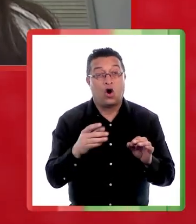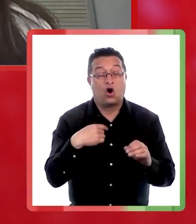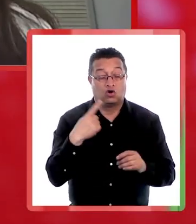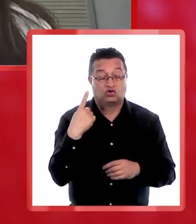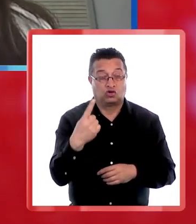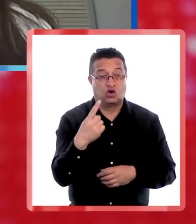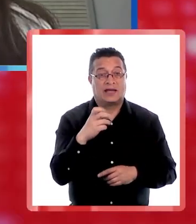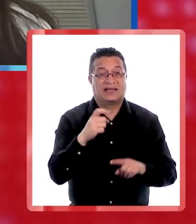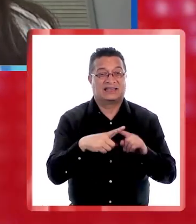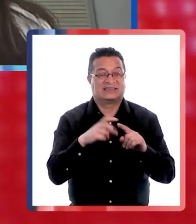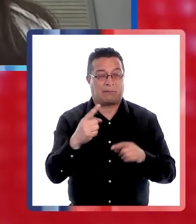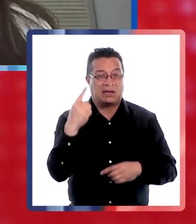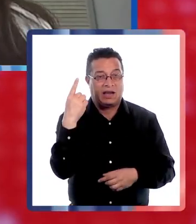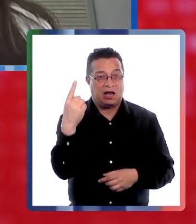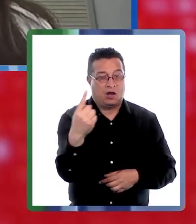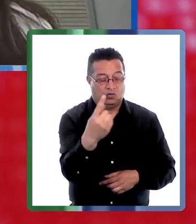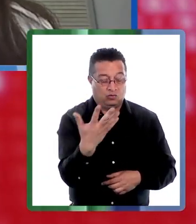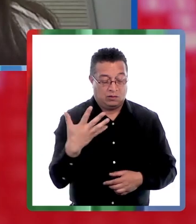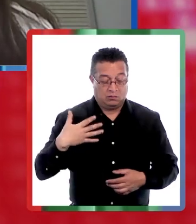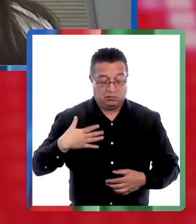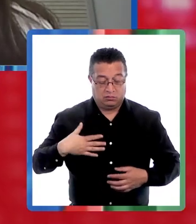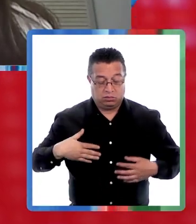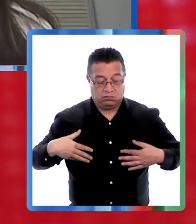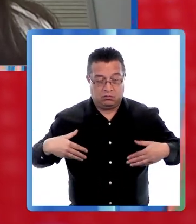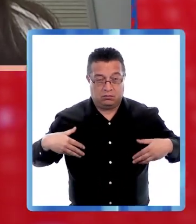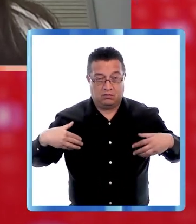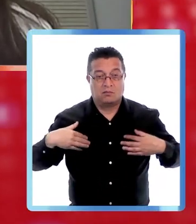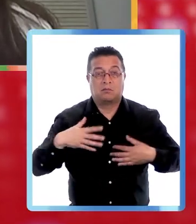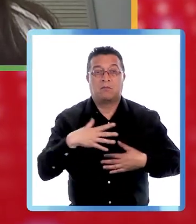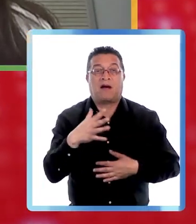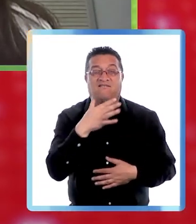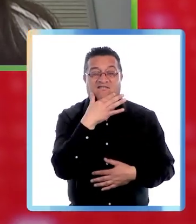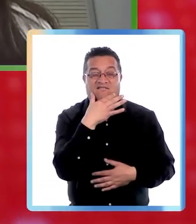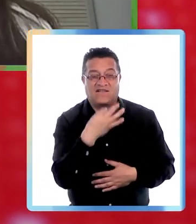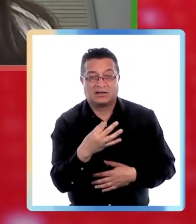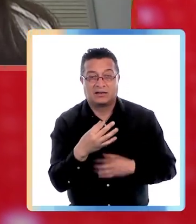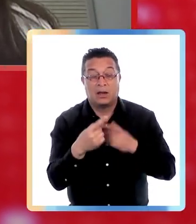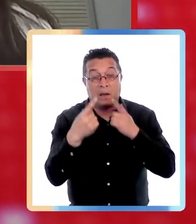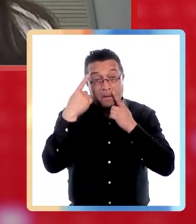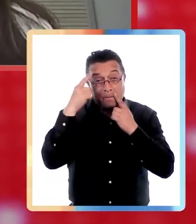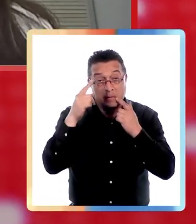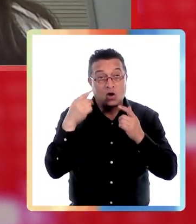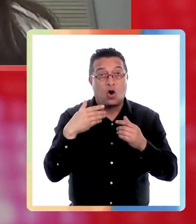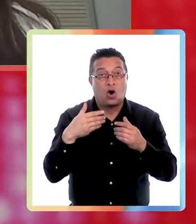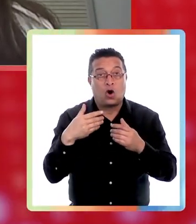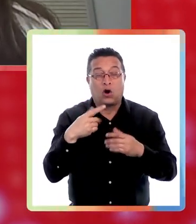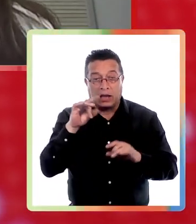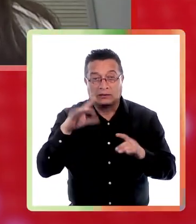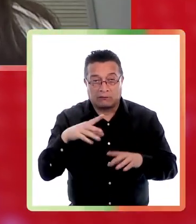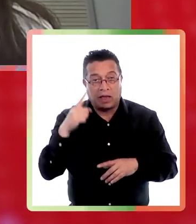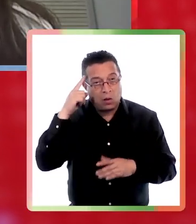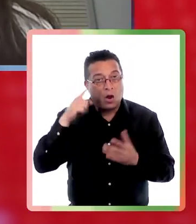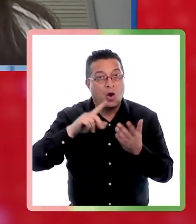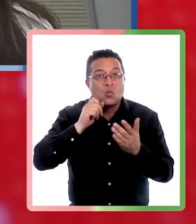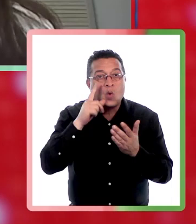el autoexamen, que el autoexamen es de alguna forma más fácil, pero hay que saber hacerlo también.